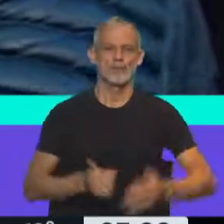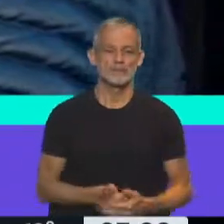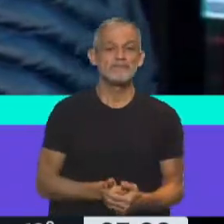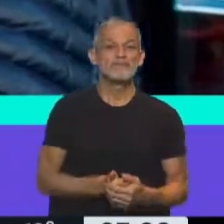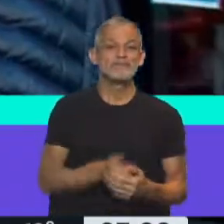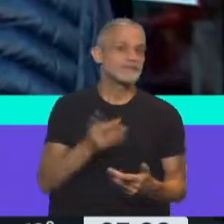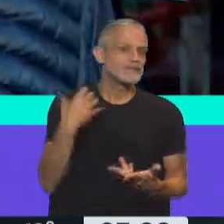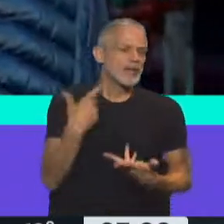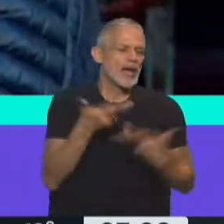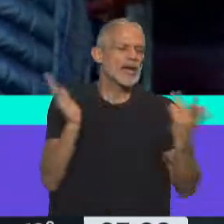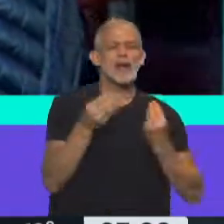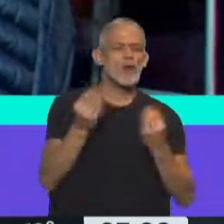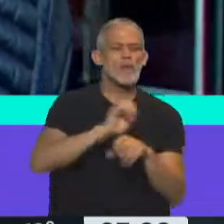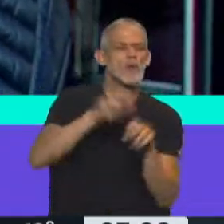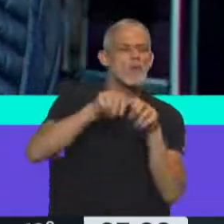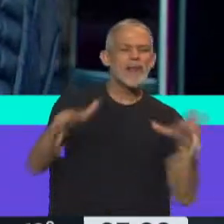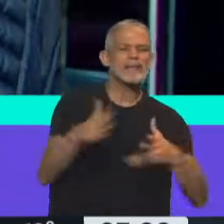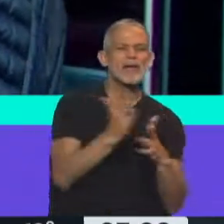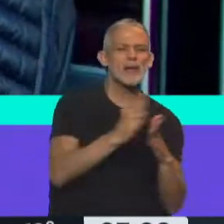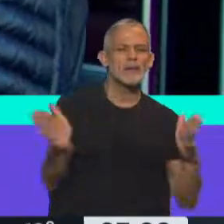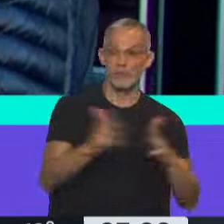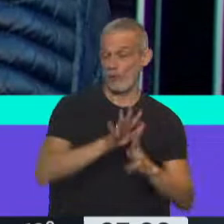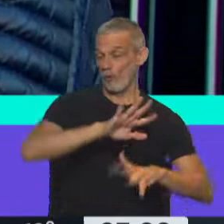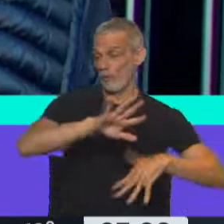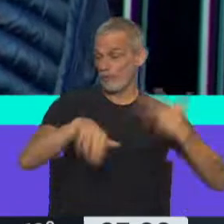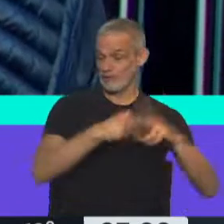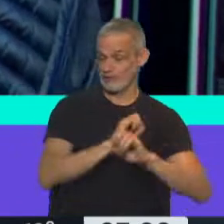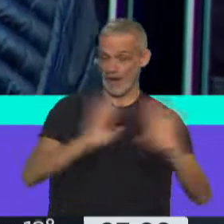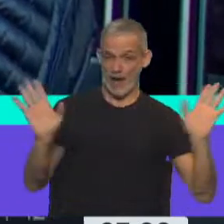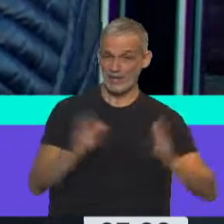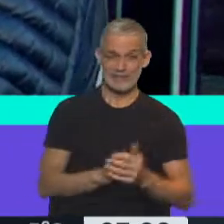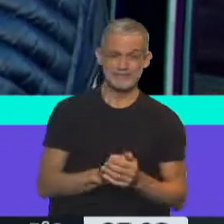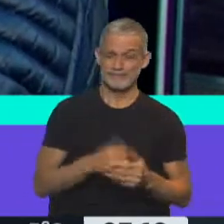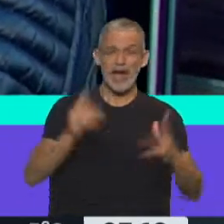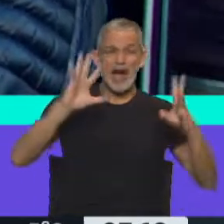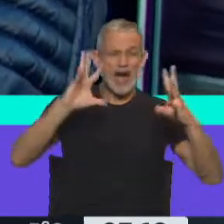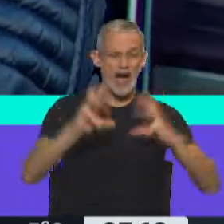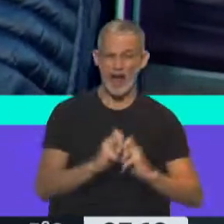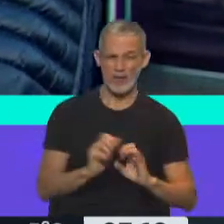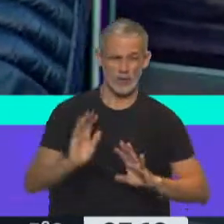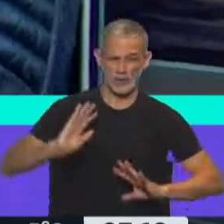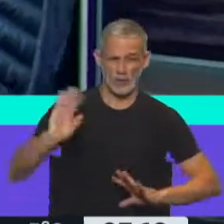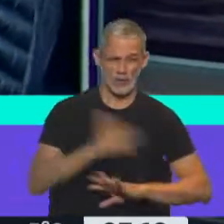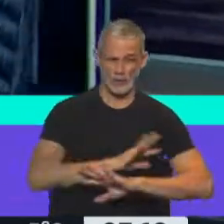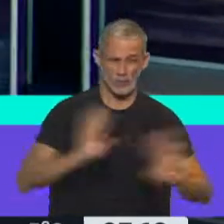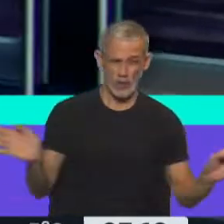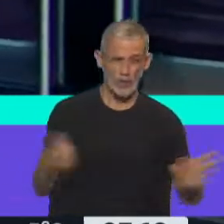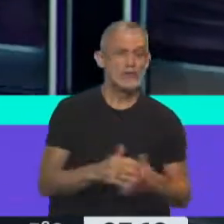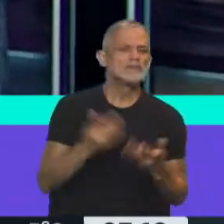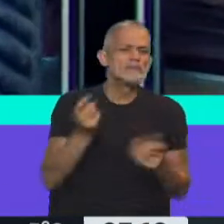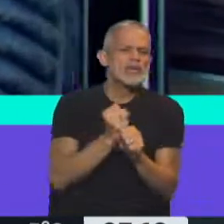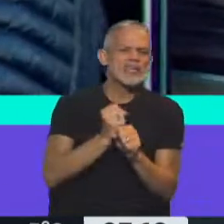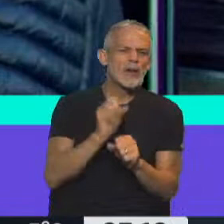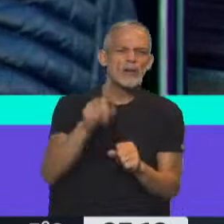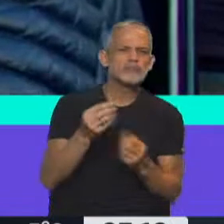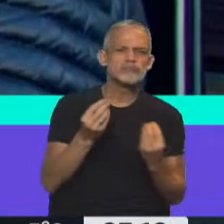reglas generales, ¿cómo han atravesado la pandemia? Un desastre. Nos han arruinado en todo sentido posible. ¿Qué tipo de tarea